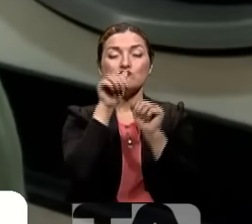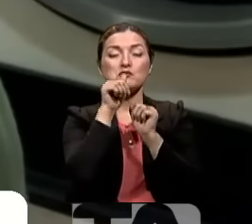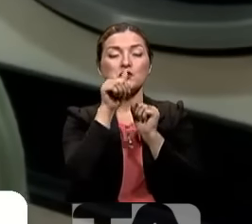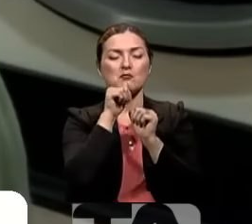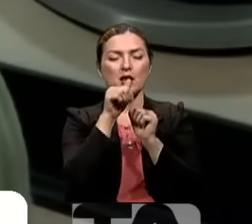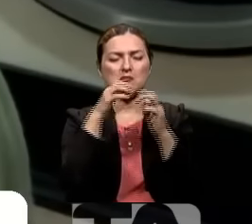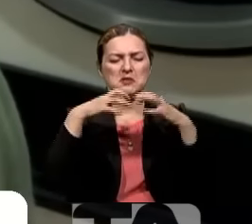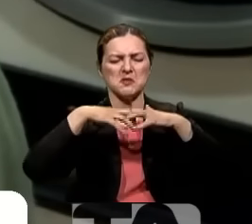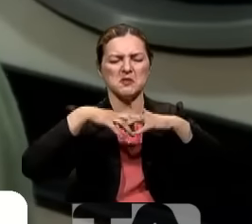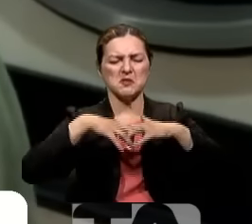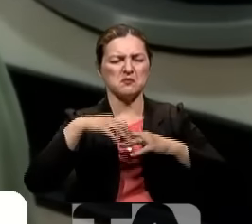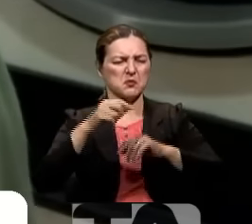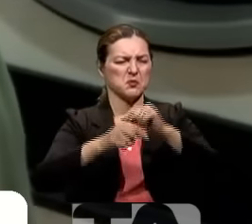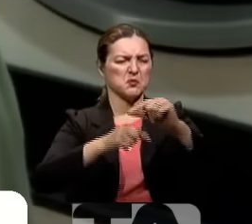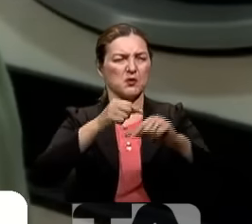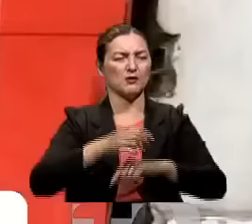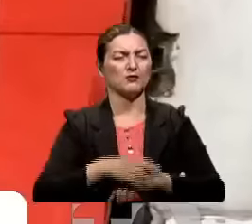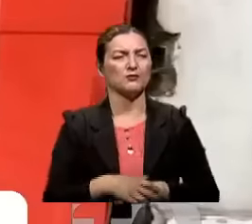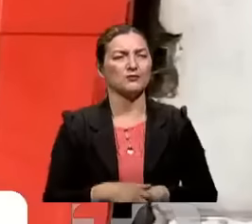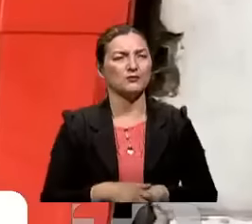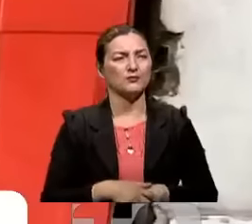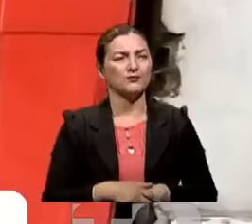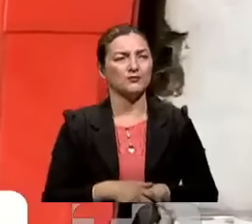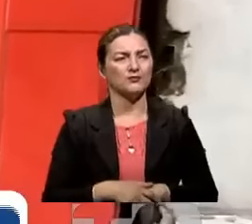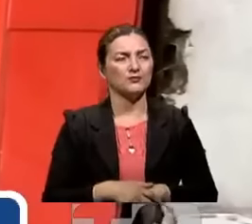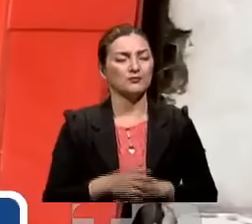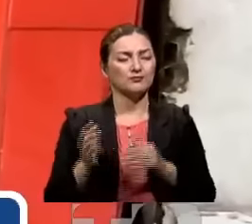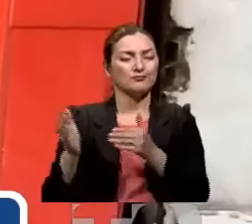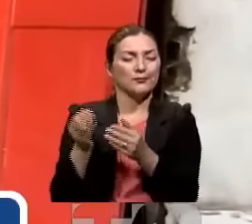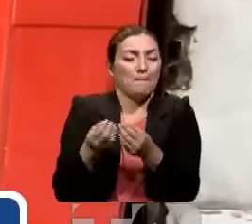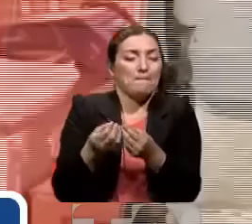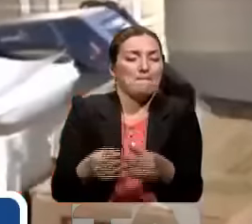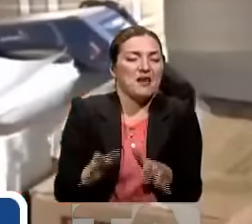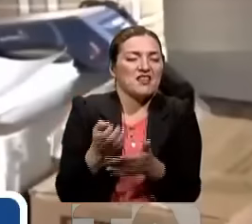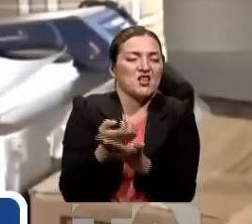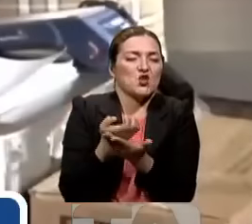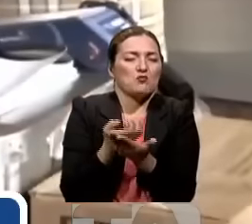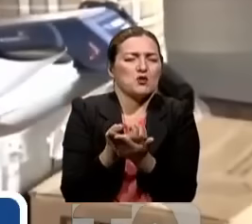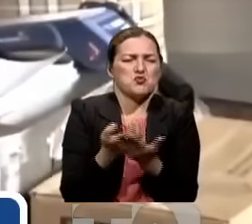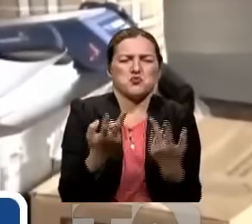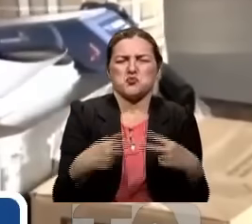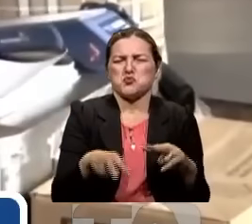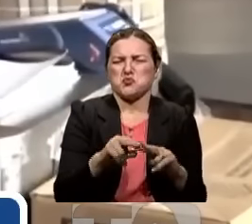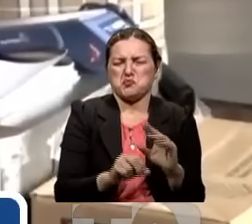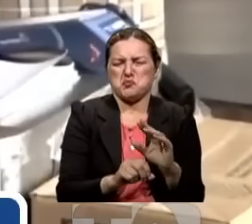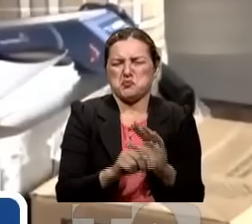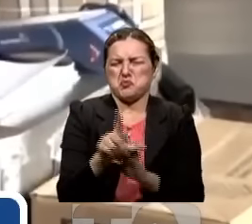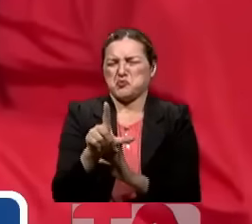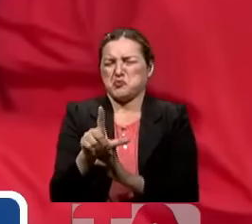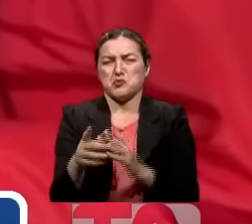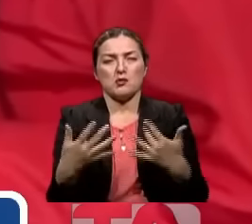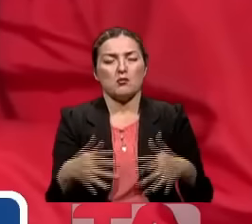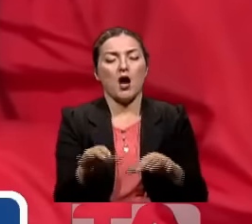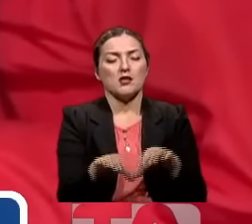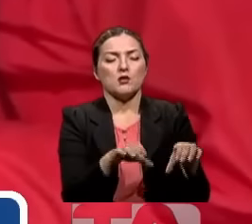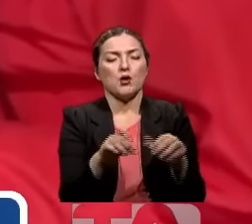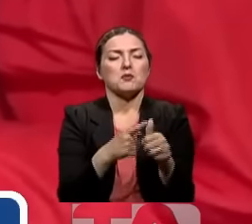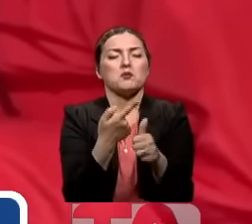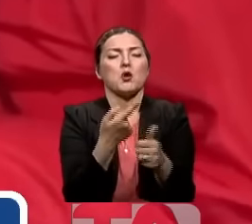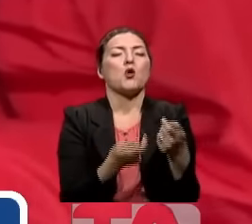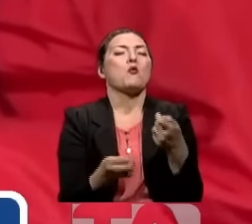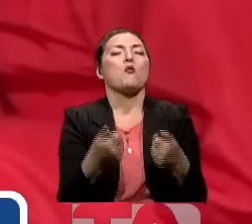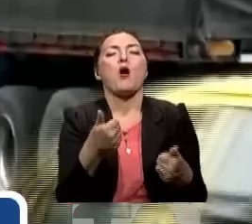empresa pública también. Las pérdidas en Tulcán son cuantiosas, tomando en cuenta que la principal actividad de la